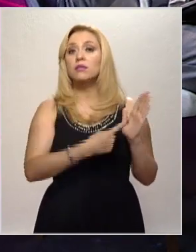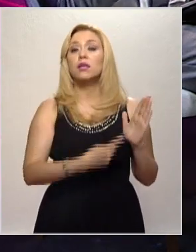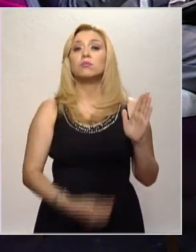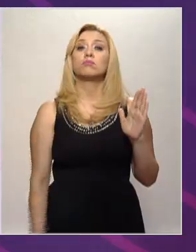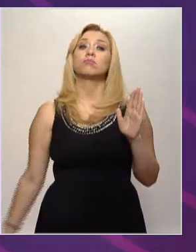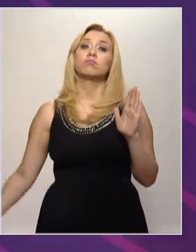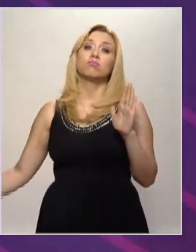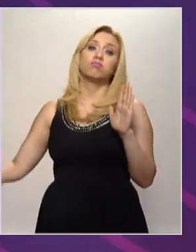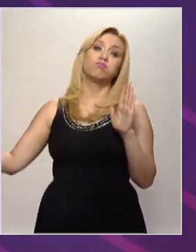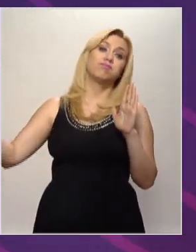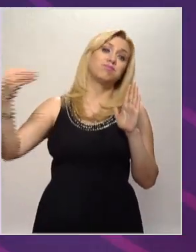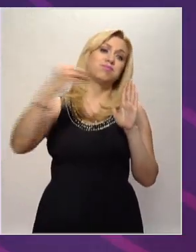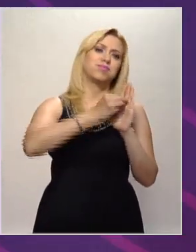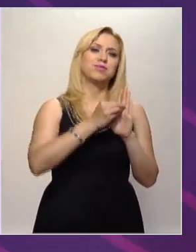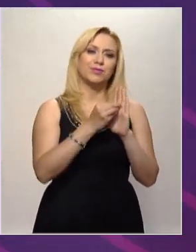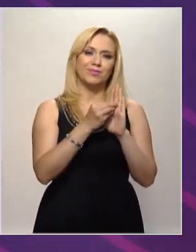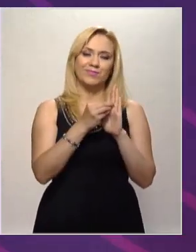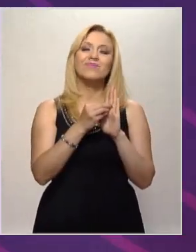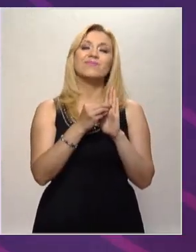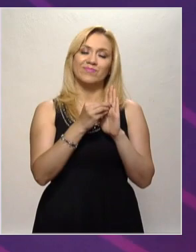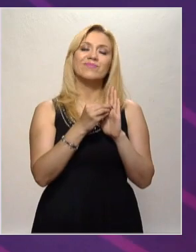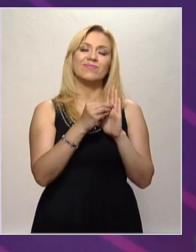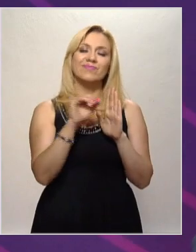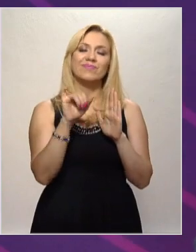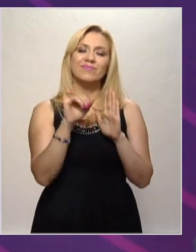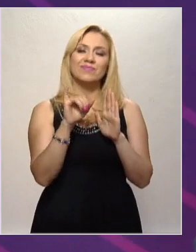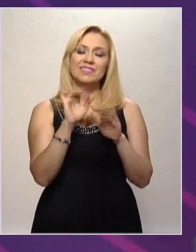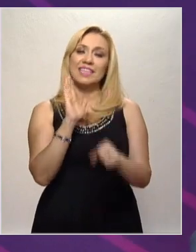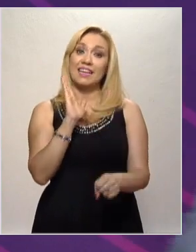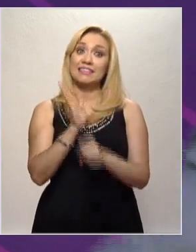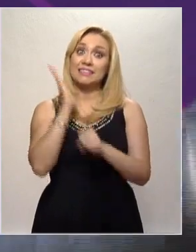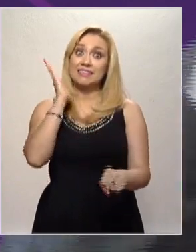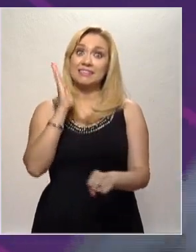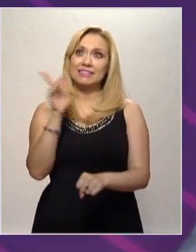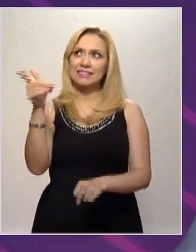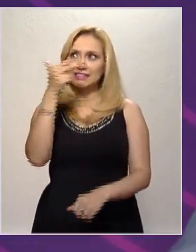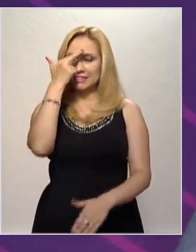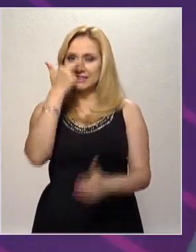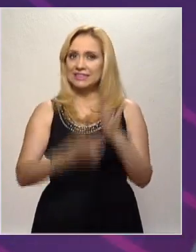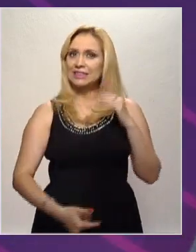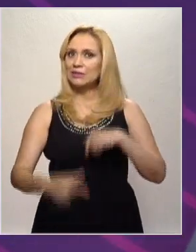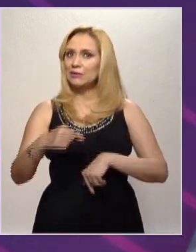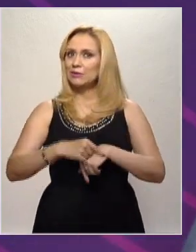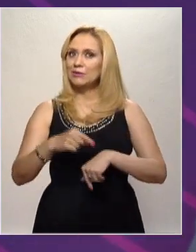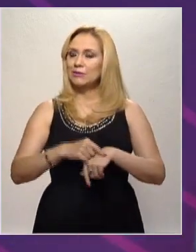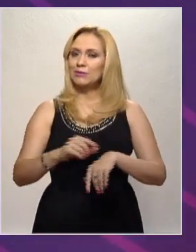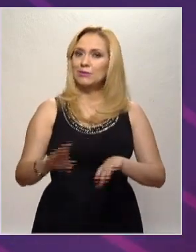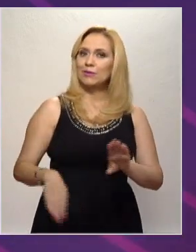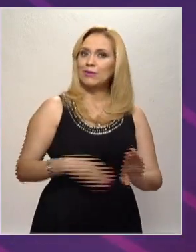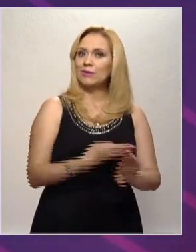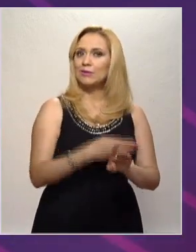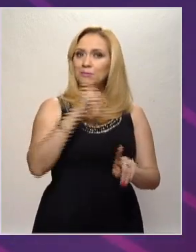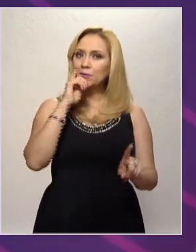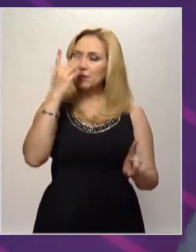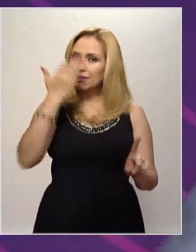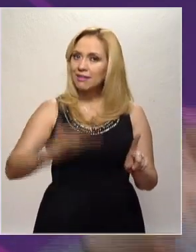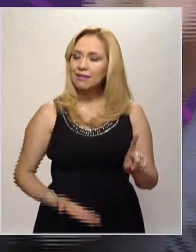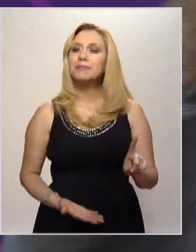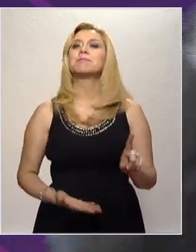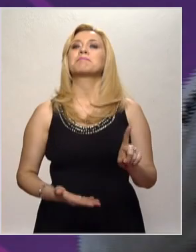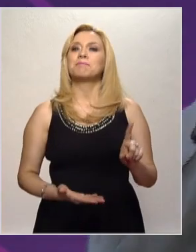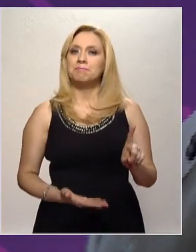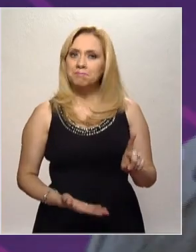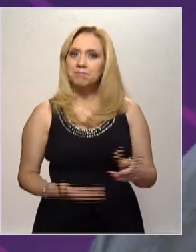rango constitucional el concepto de violencia obstétrica. El constitucionalismo local está abriendo discusiones a efectos de cómo llevar a